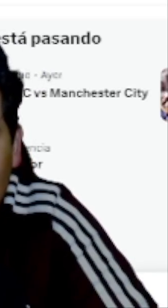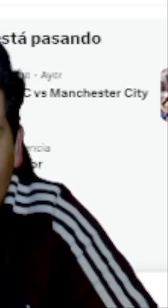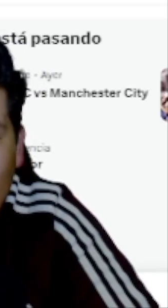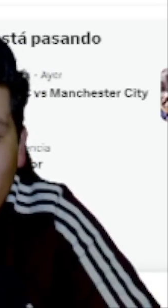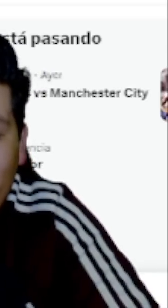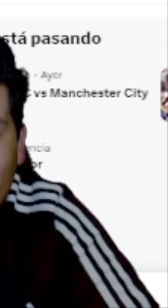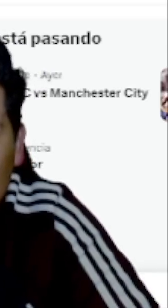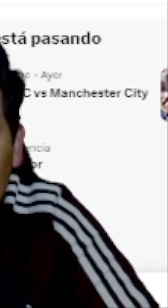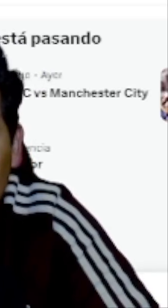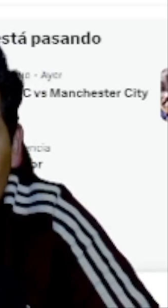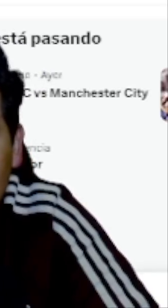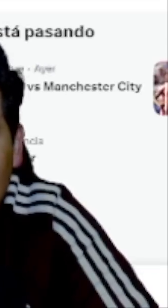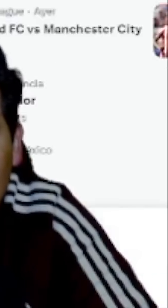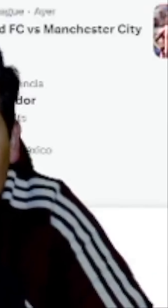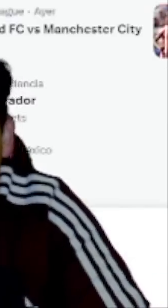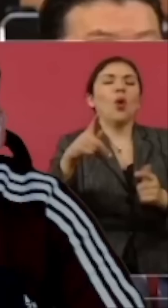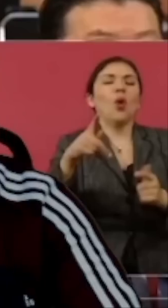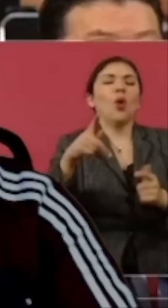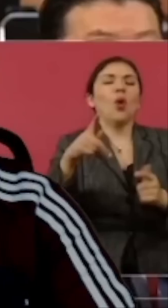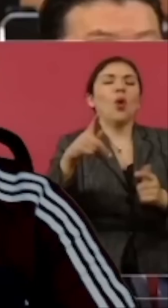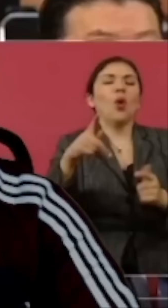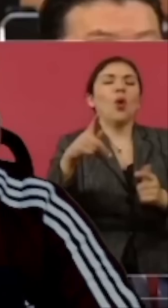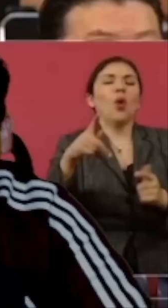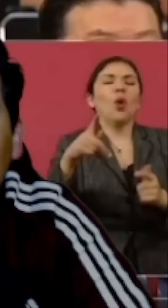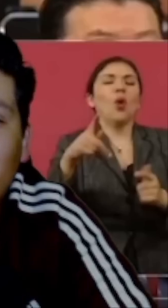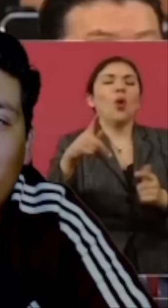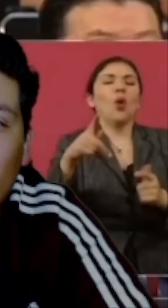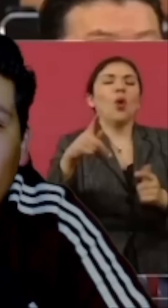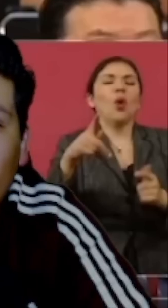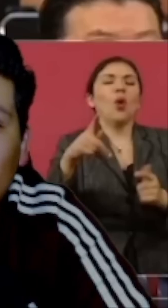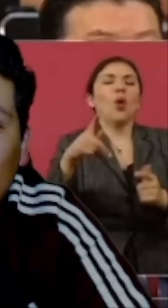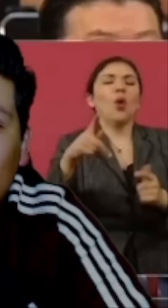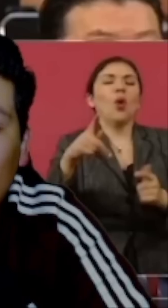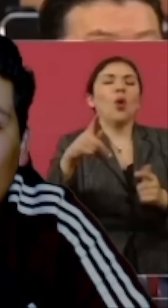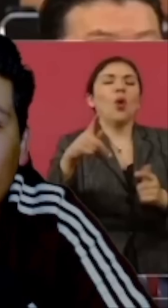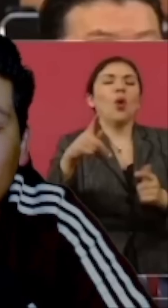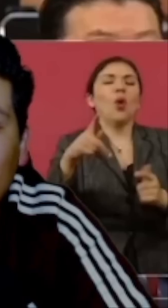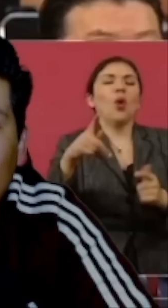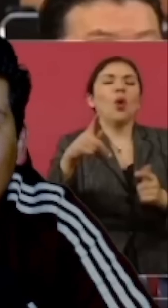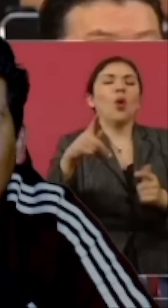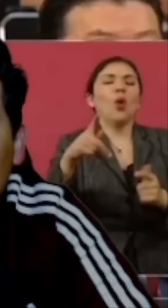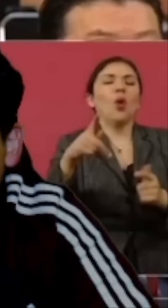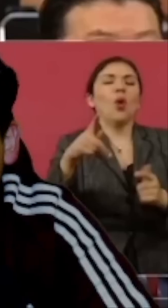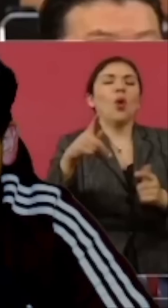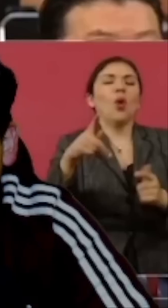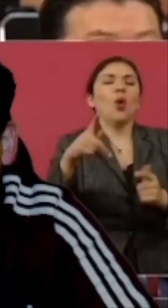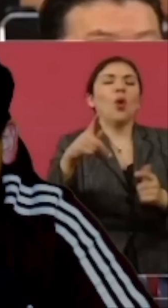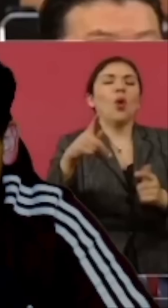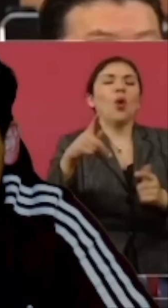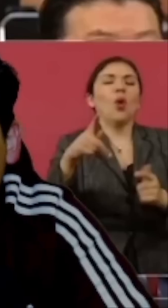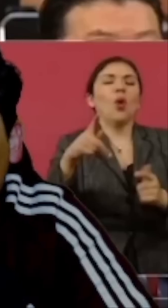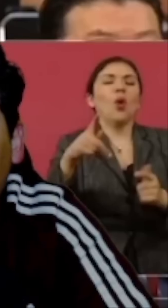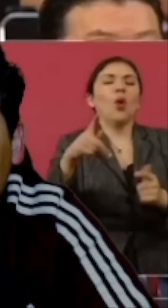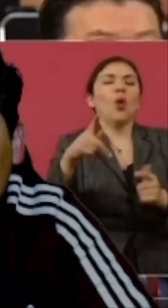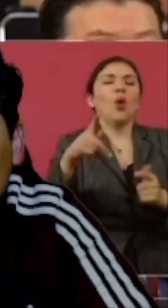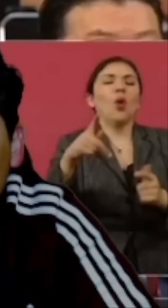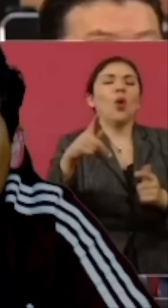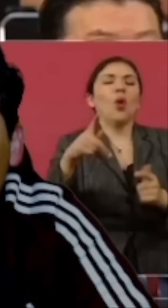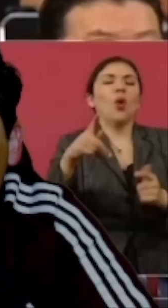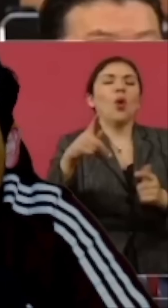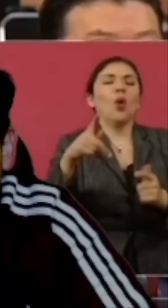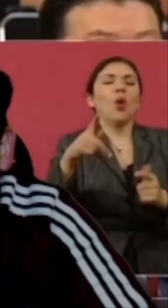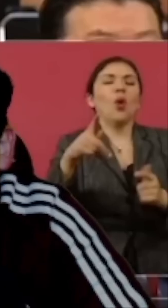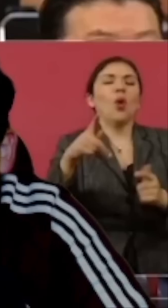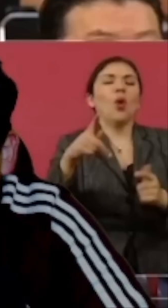en Venezuela, que es un autoritario, pues vean lo que hicieron estos señores. No tiene nombre, puro